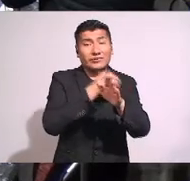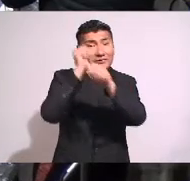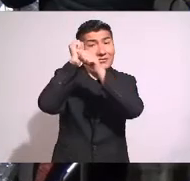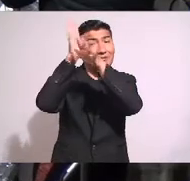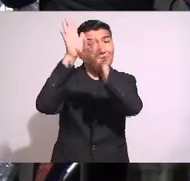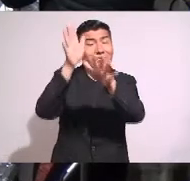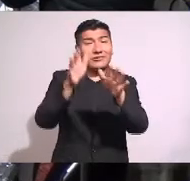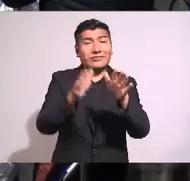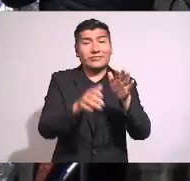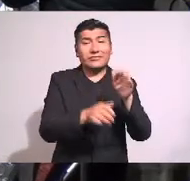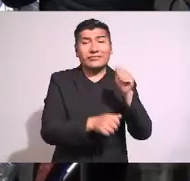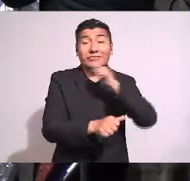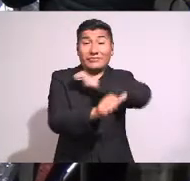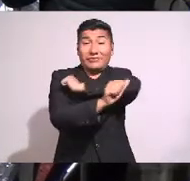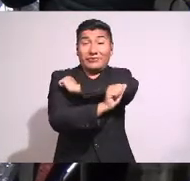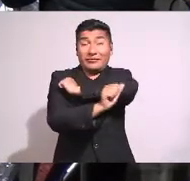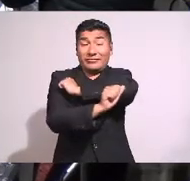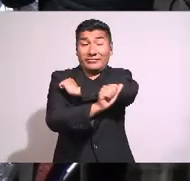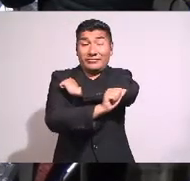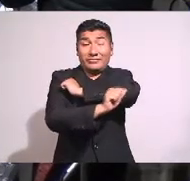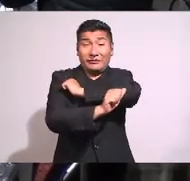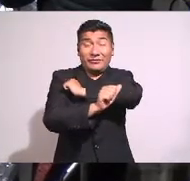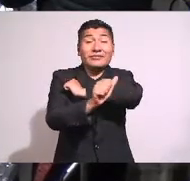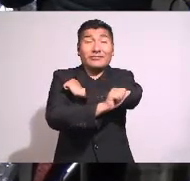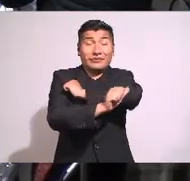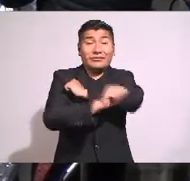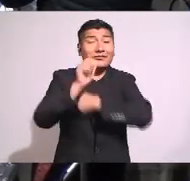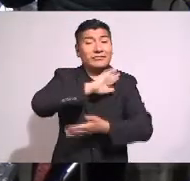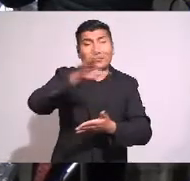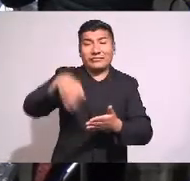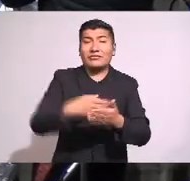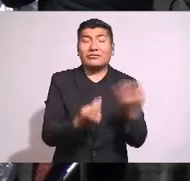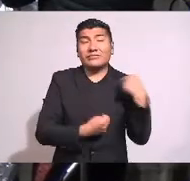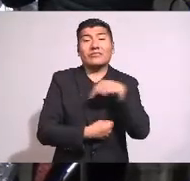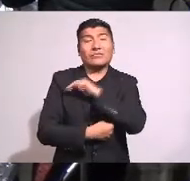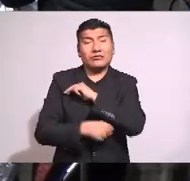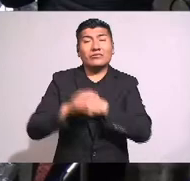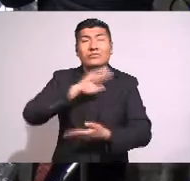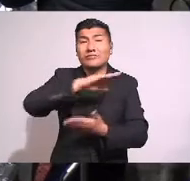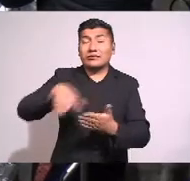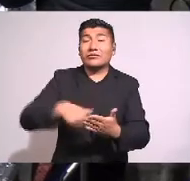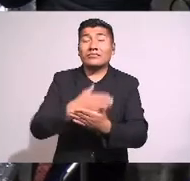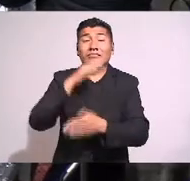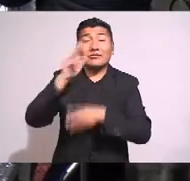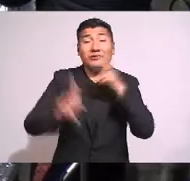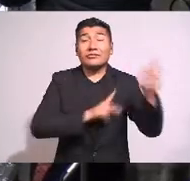Abraham y en él a todos nosotros, a toda la humanidad?